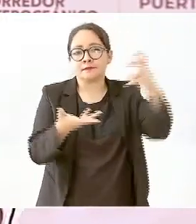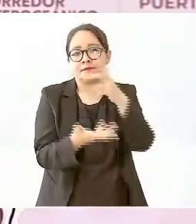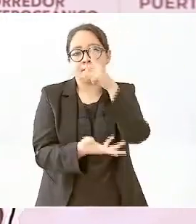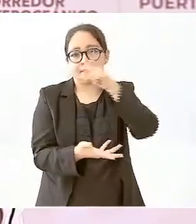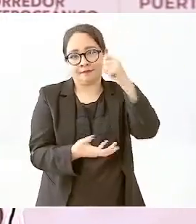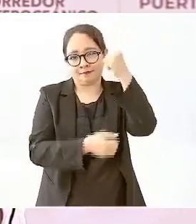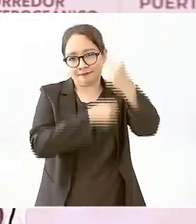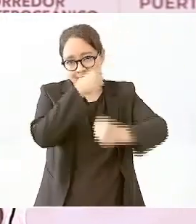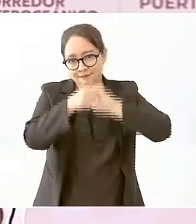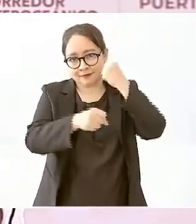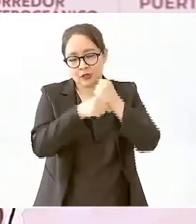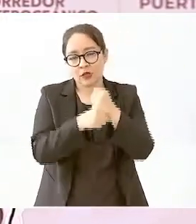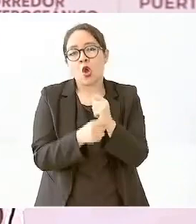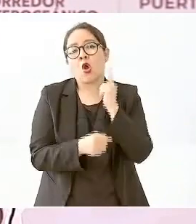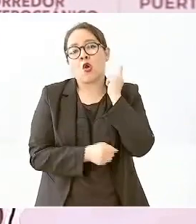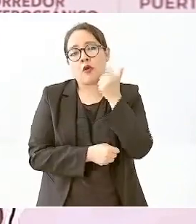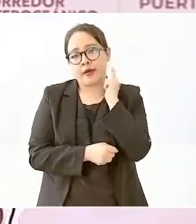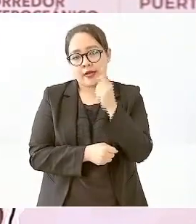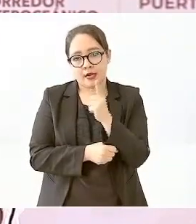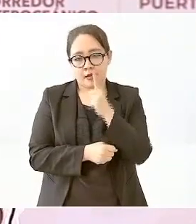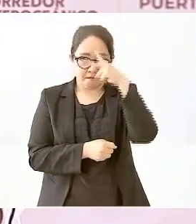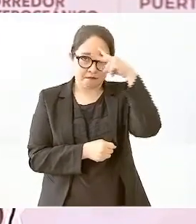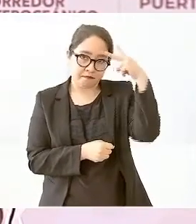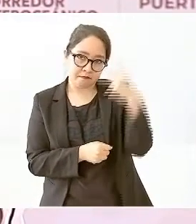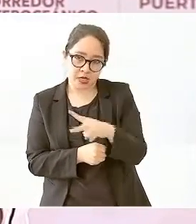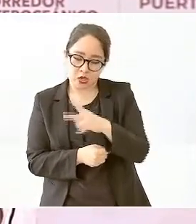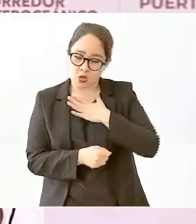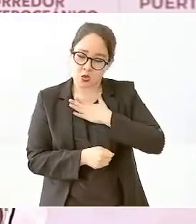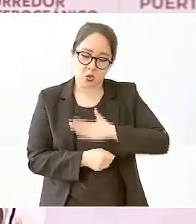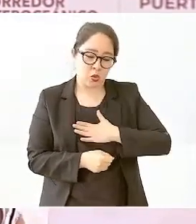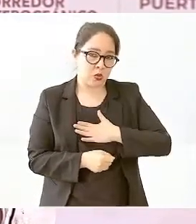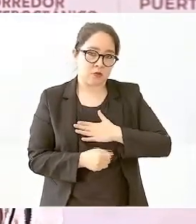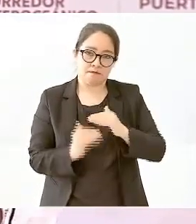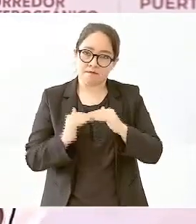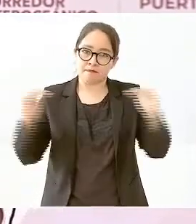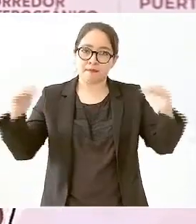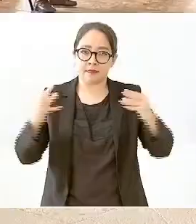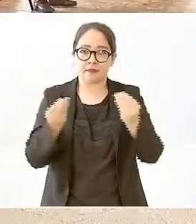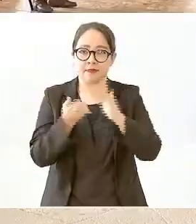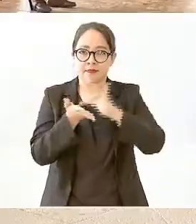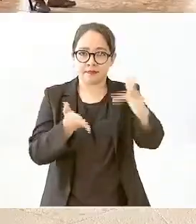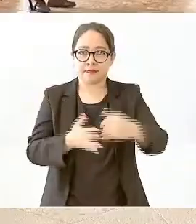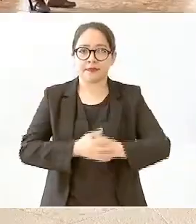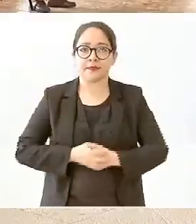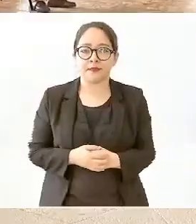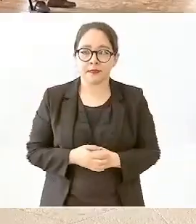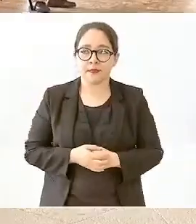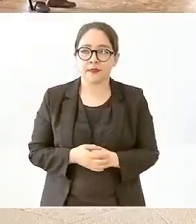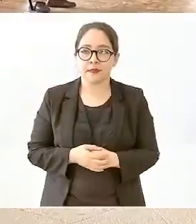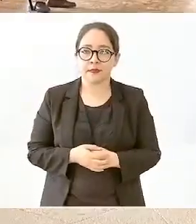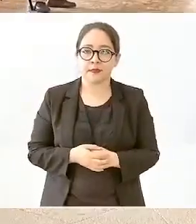logrando así un México más equitativo y justo. Muchas gracias.